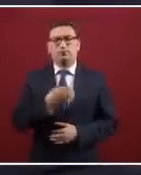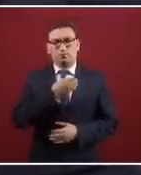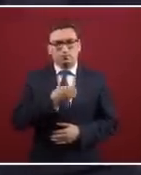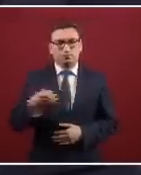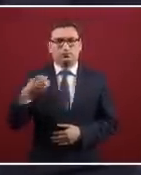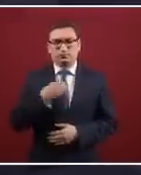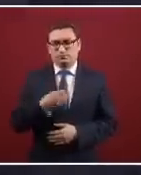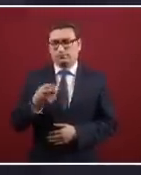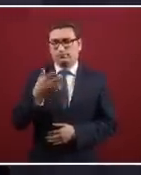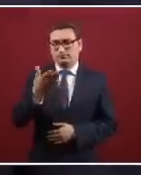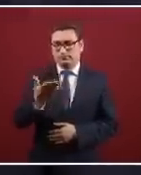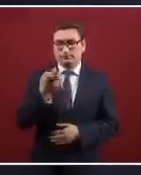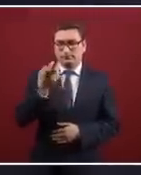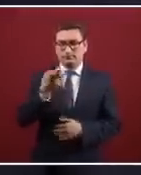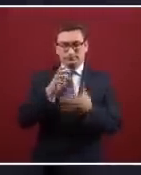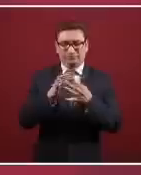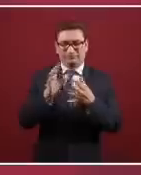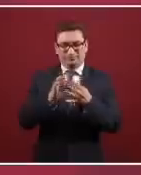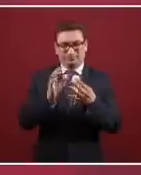la transparencia